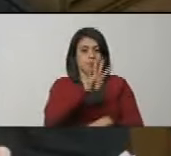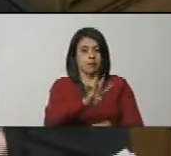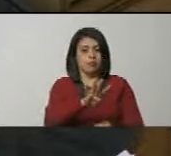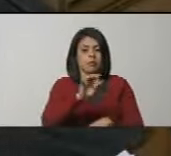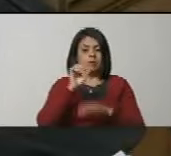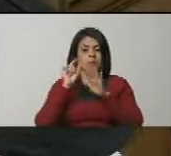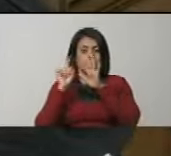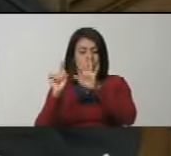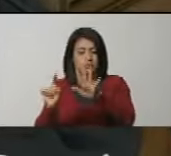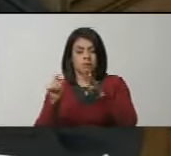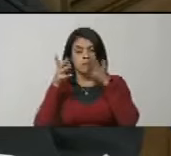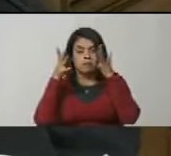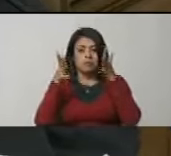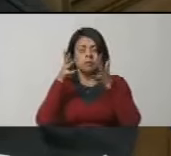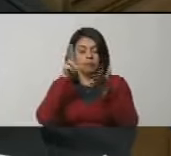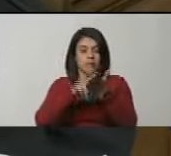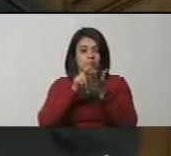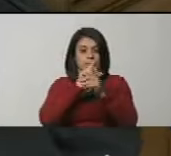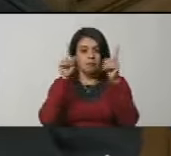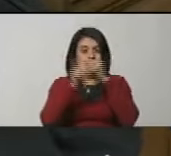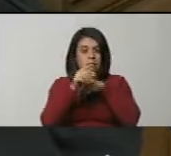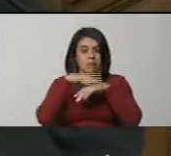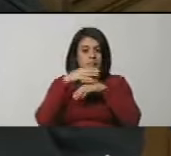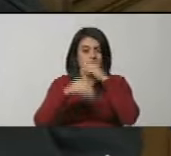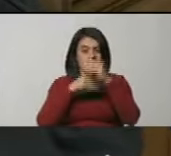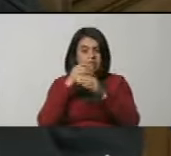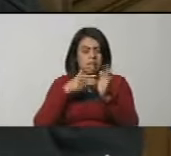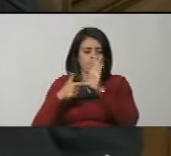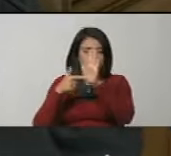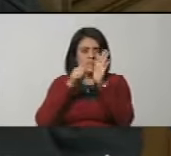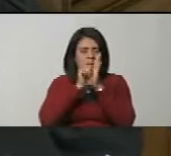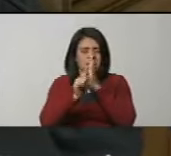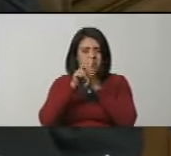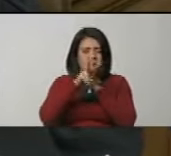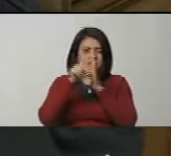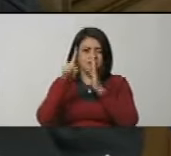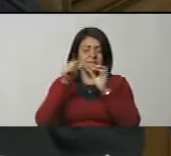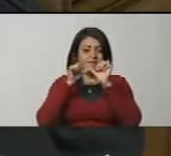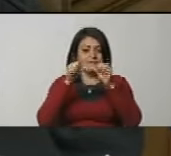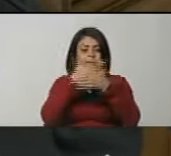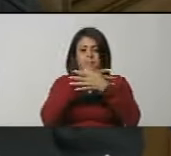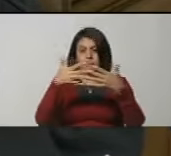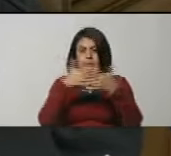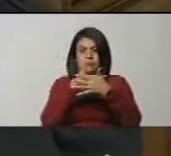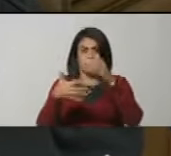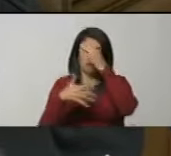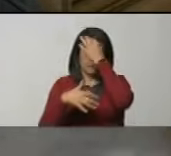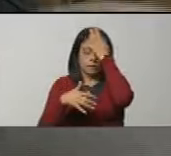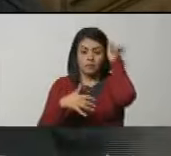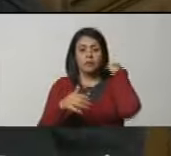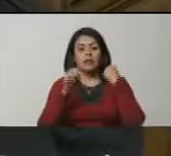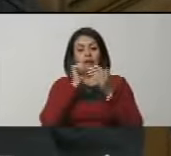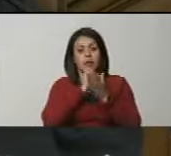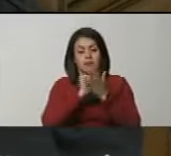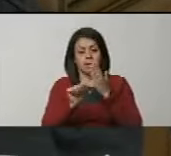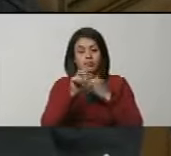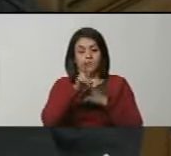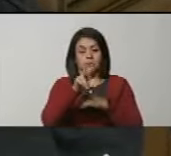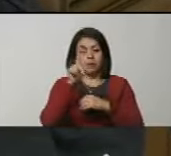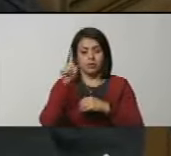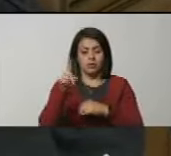Cuadragésimo sexto, se sugiere aprobar con modificación el contenido del artículo 21, quedando redactado en los siguientes términos.